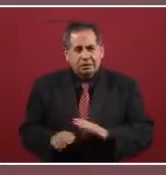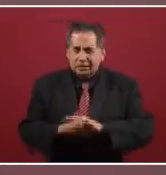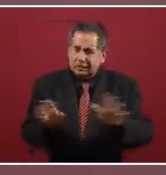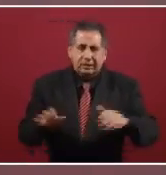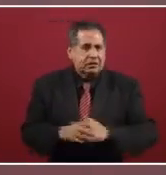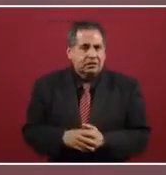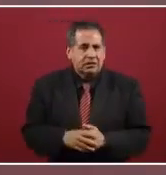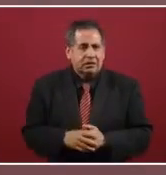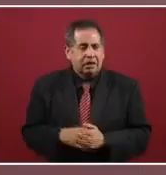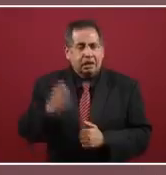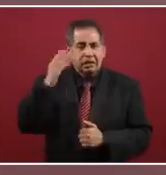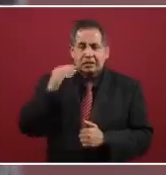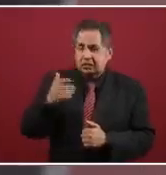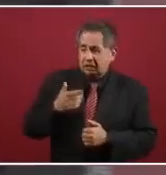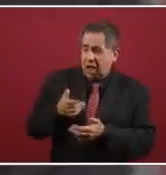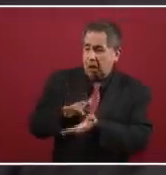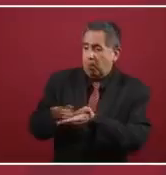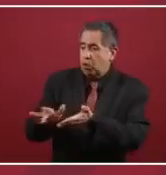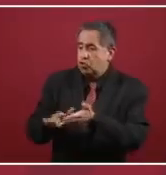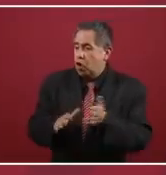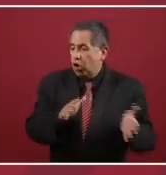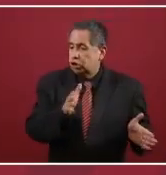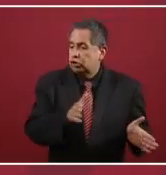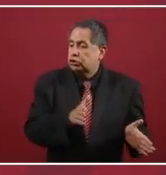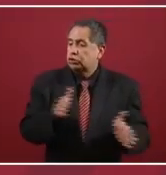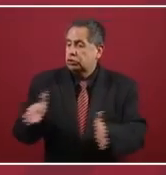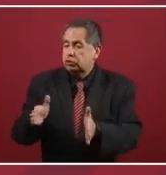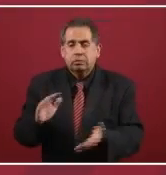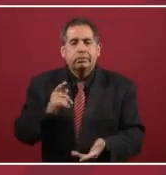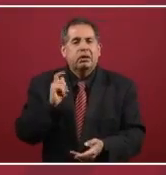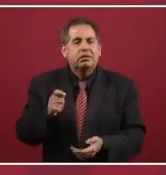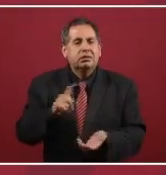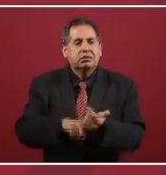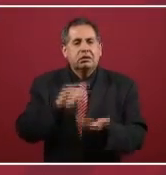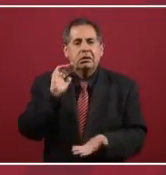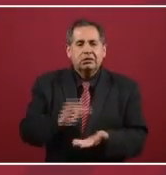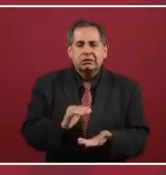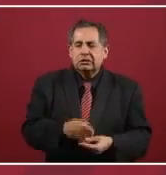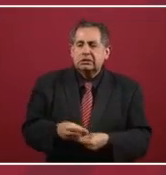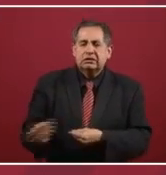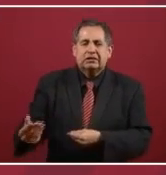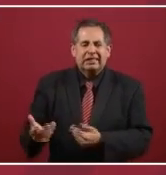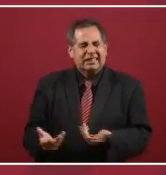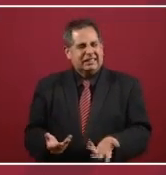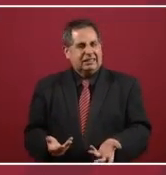la prestación al trabajador menguada, reducida.